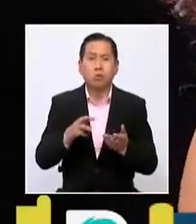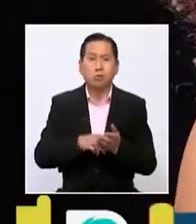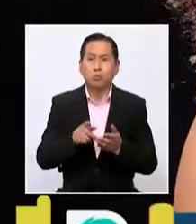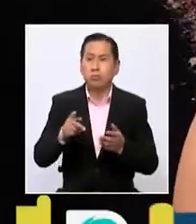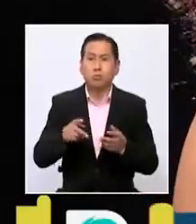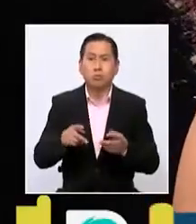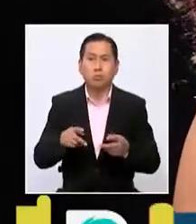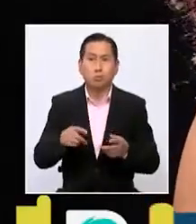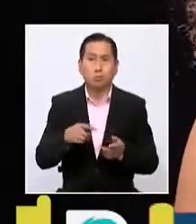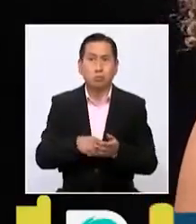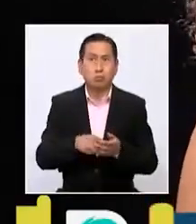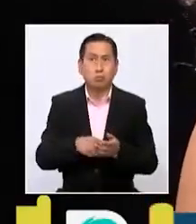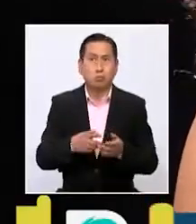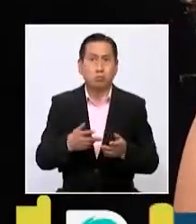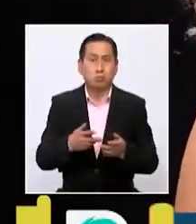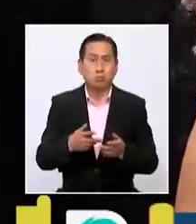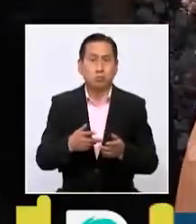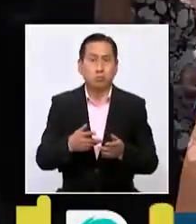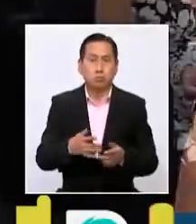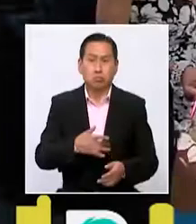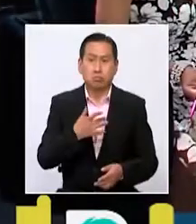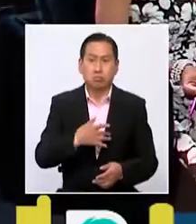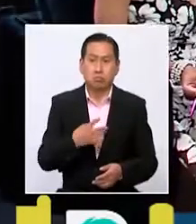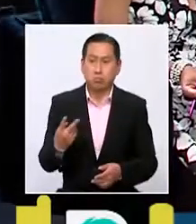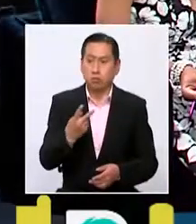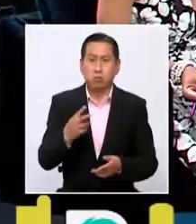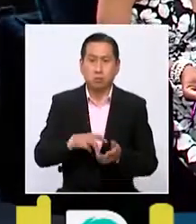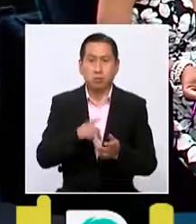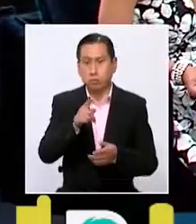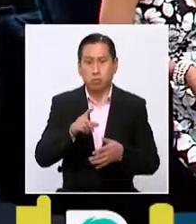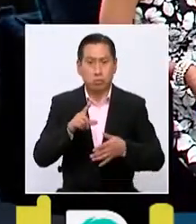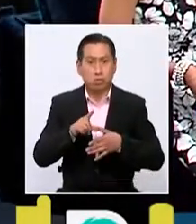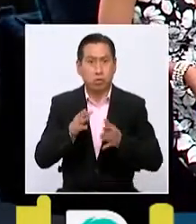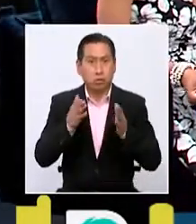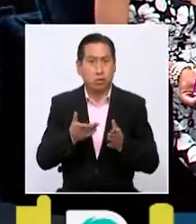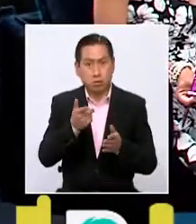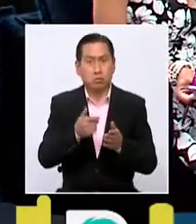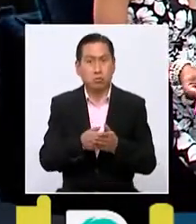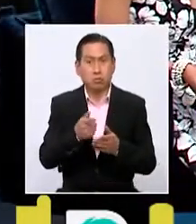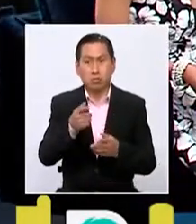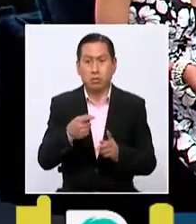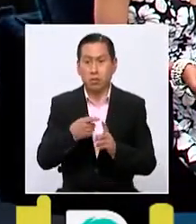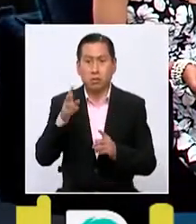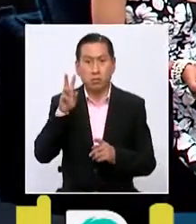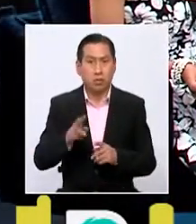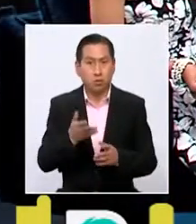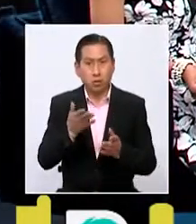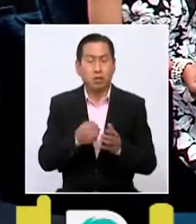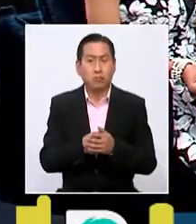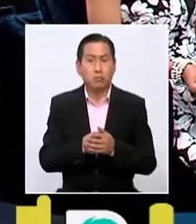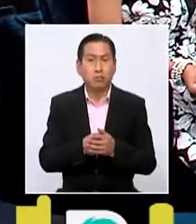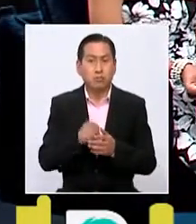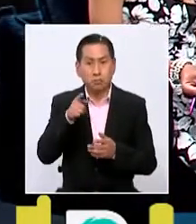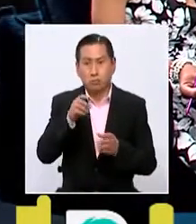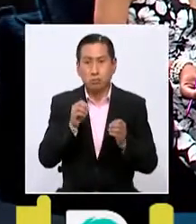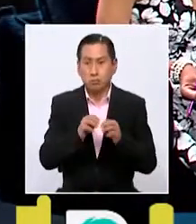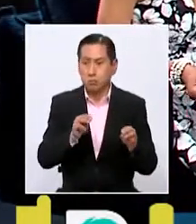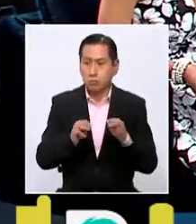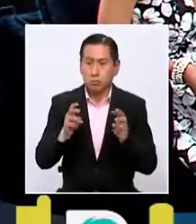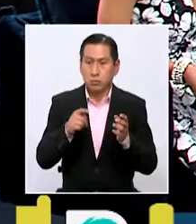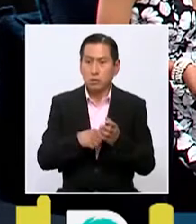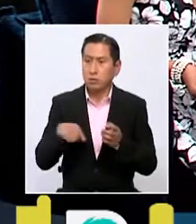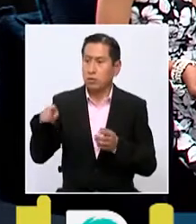vivir con esa doble empatía? Porque en tu caso eres latino, vienes de Venezuela y tienes que además moverte en el